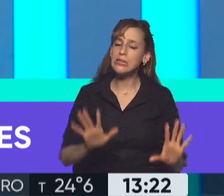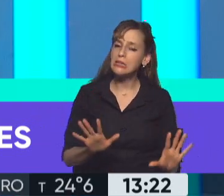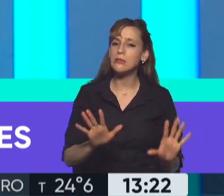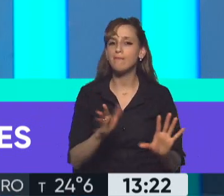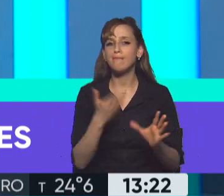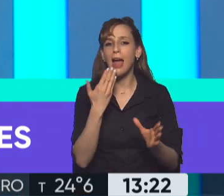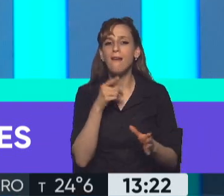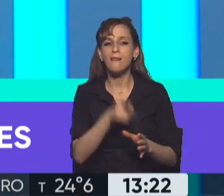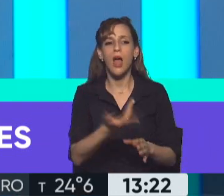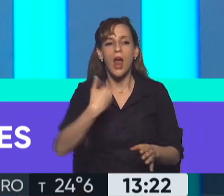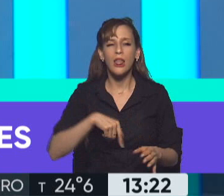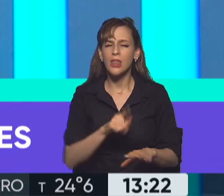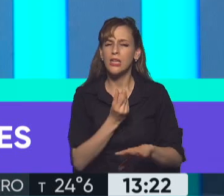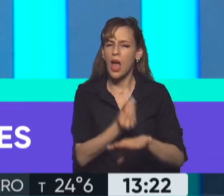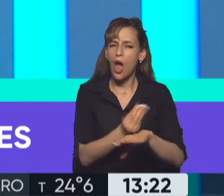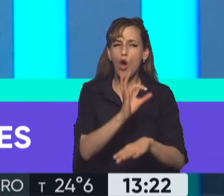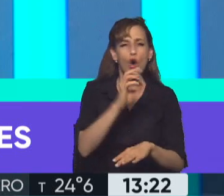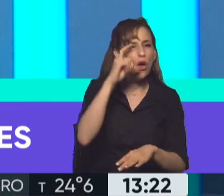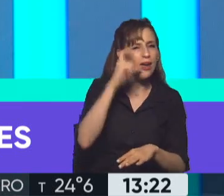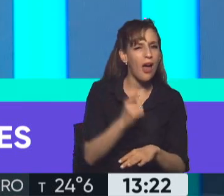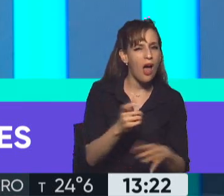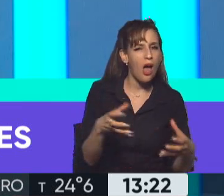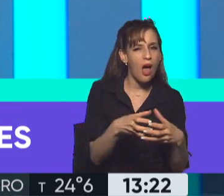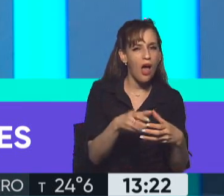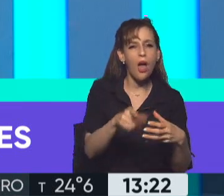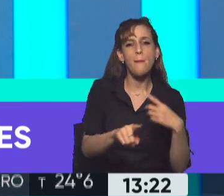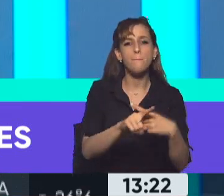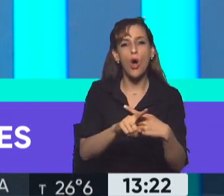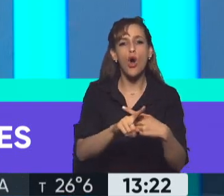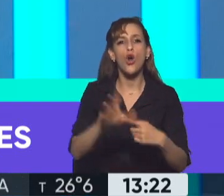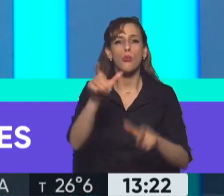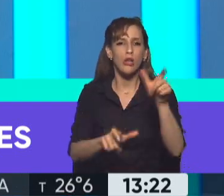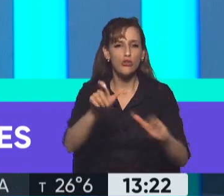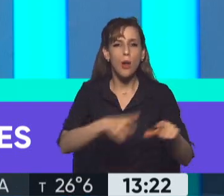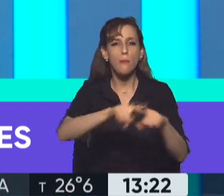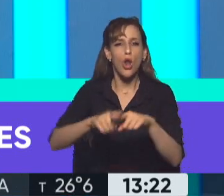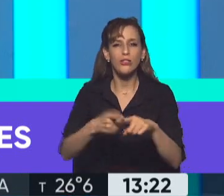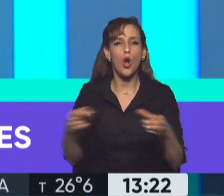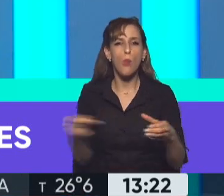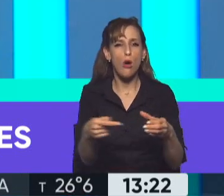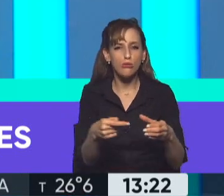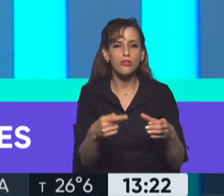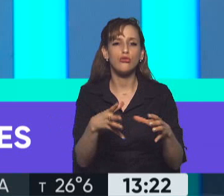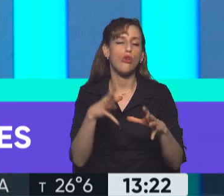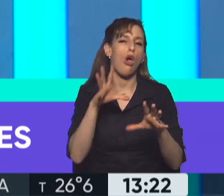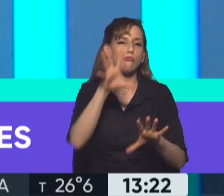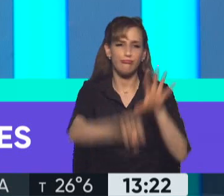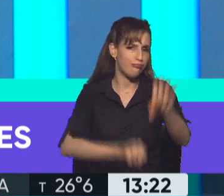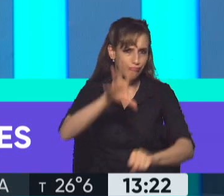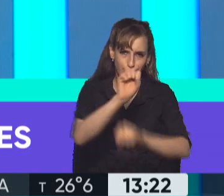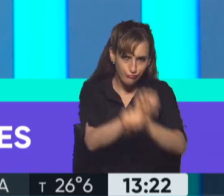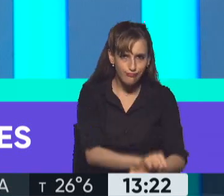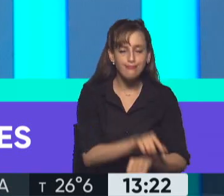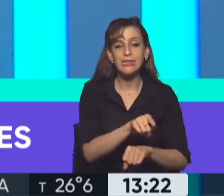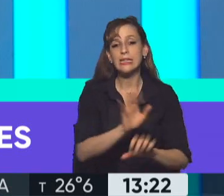este en la oea con respecto a la detención de dirigentes políticos opositores a ortega bueno hay que